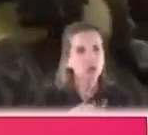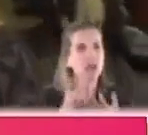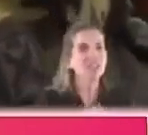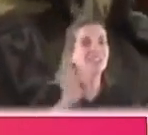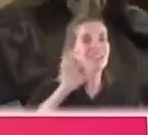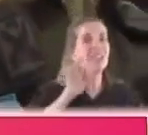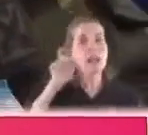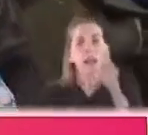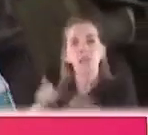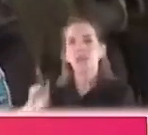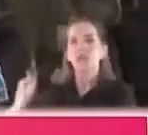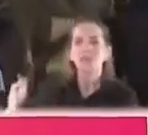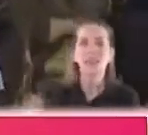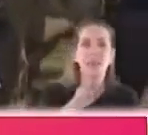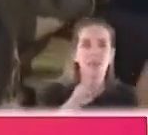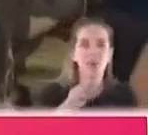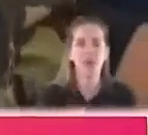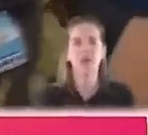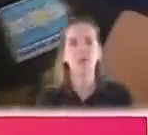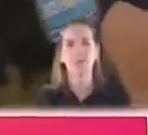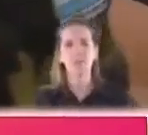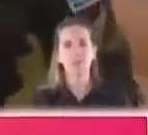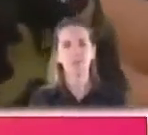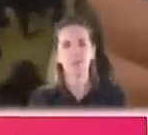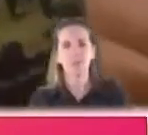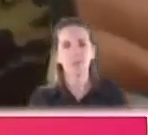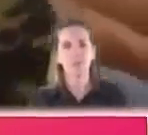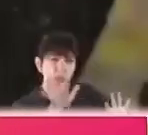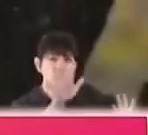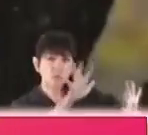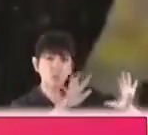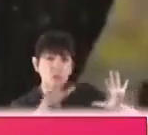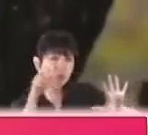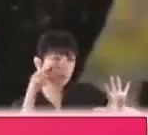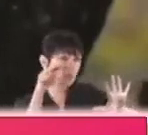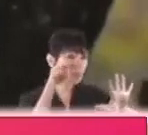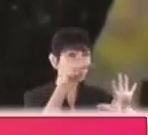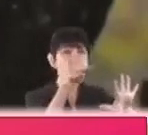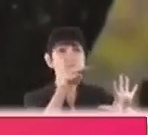una colonia usurpadora, por una potencia usurpadora. Y el principio que prima, esto es muy